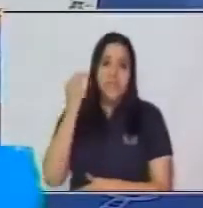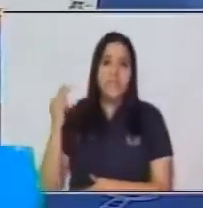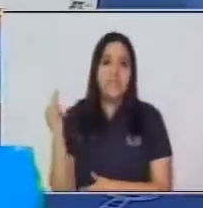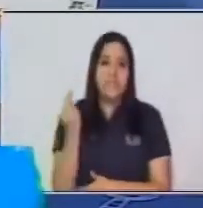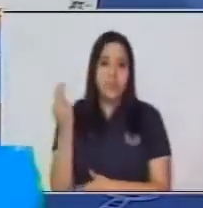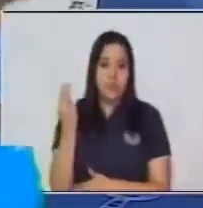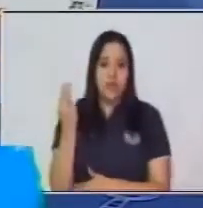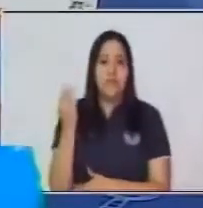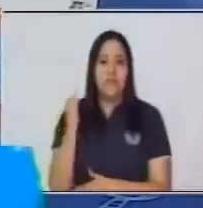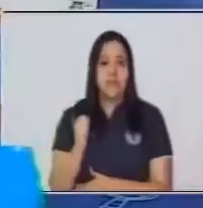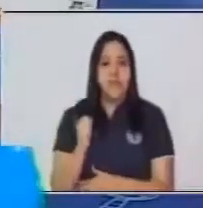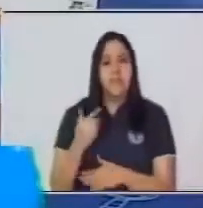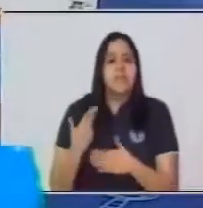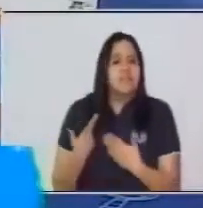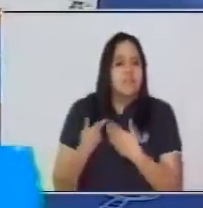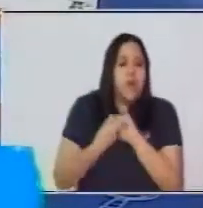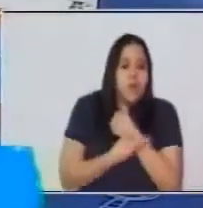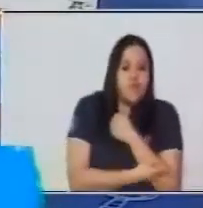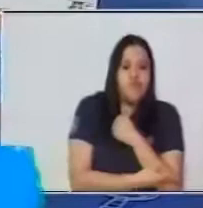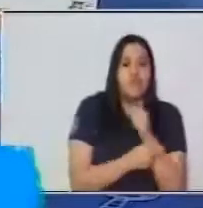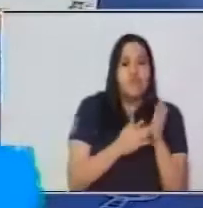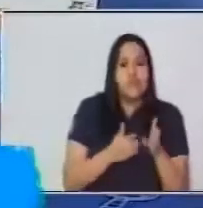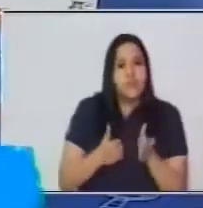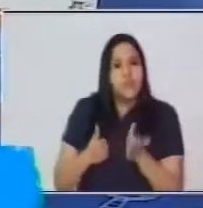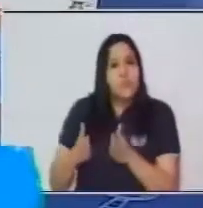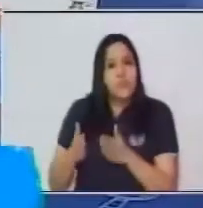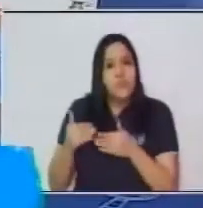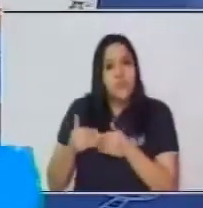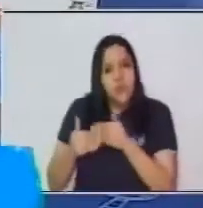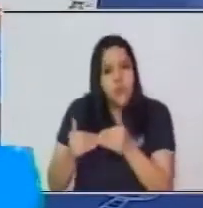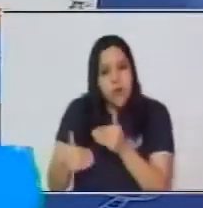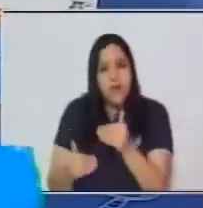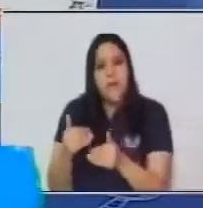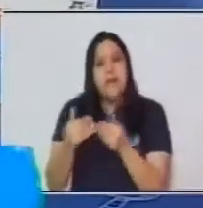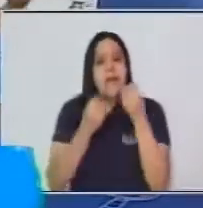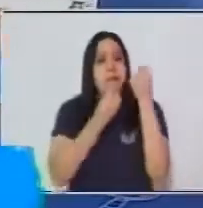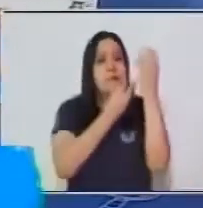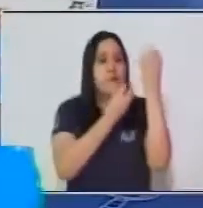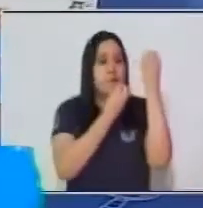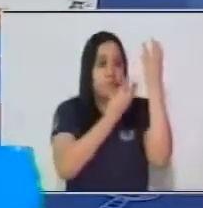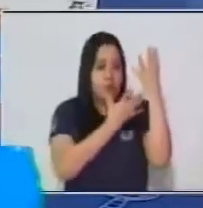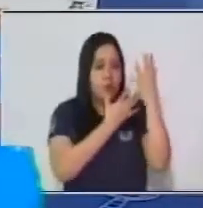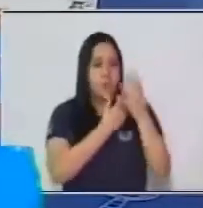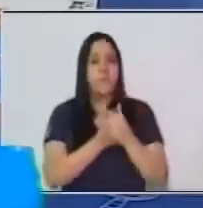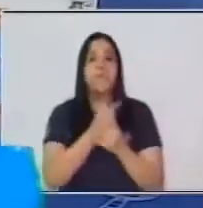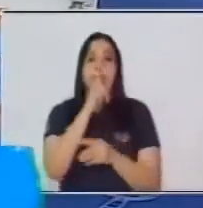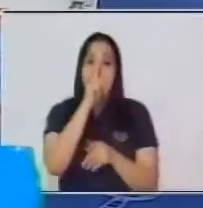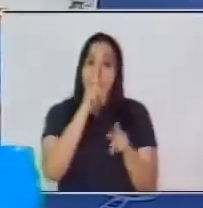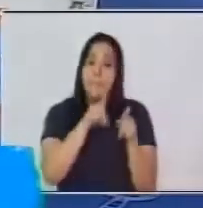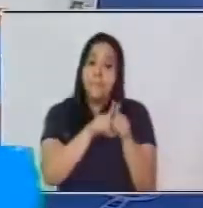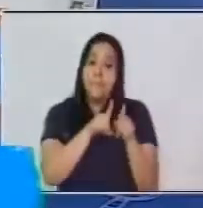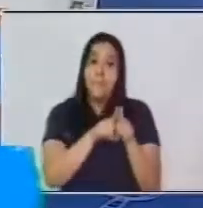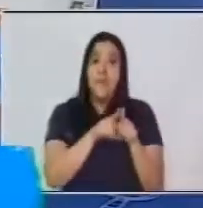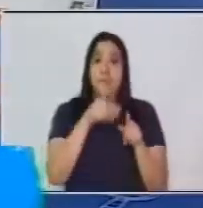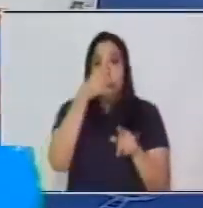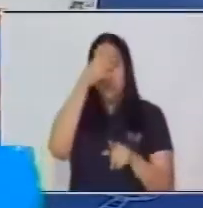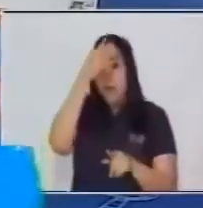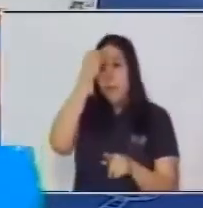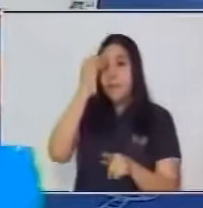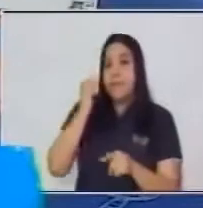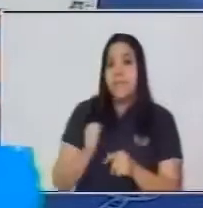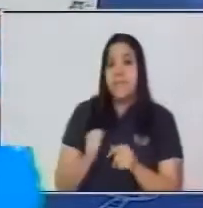para ir profundizando en lo que queremos transmitir? También hemos estado viendo acerca de algunas